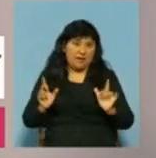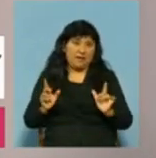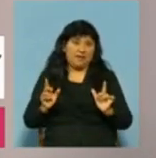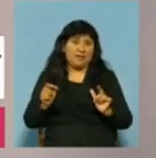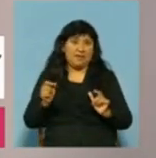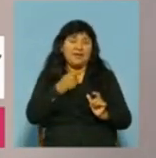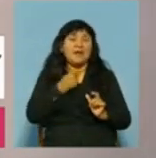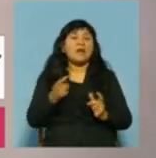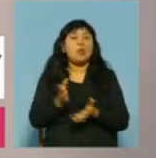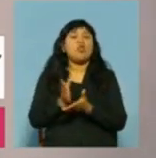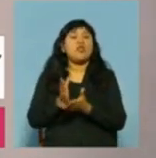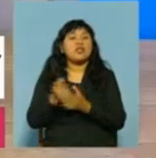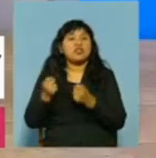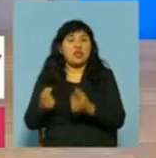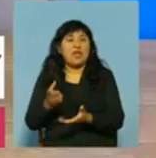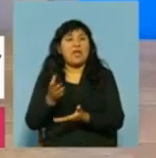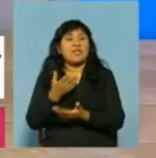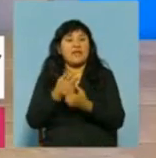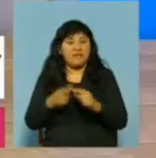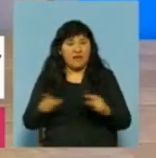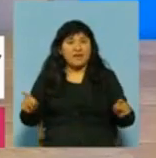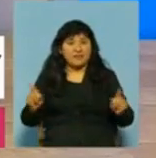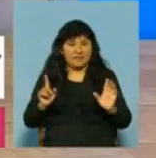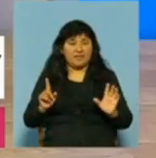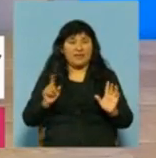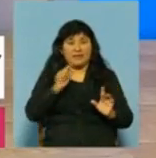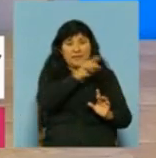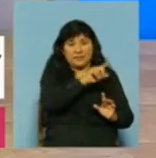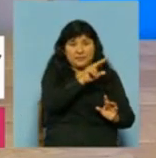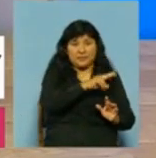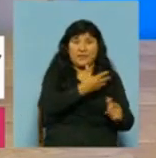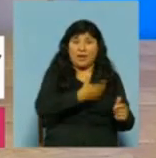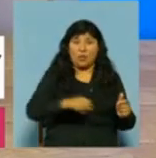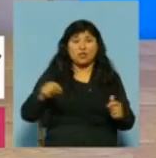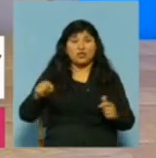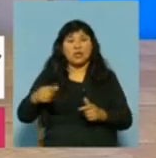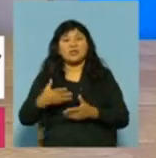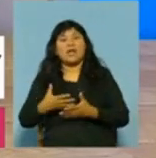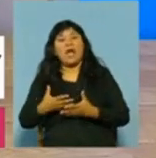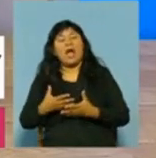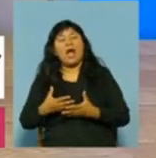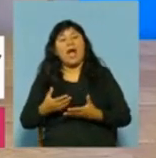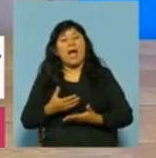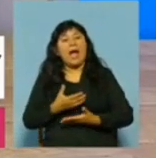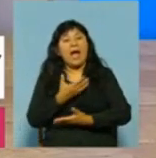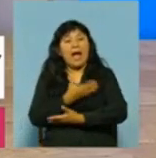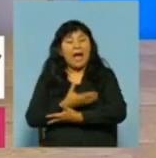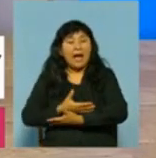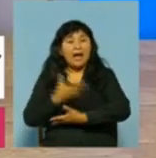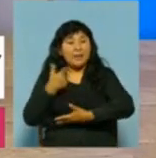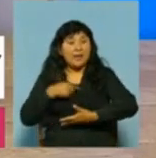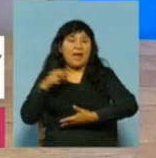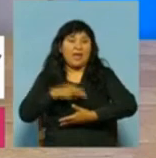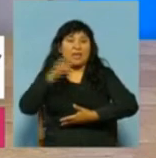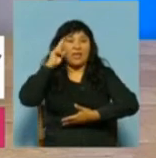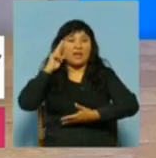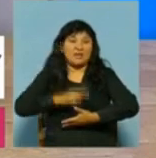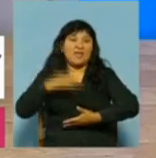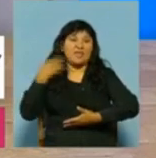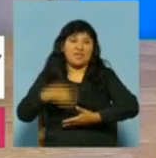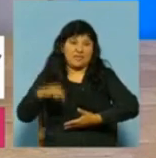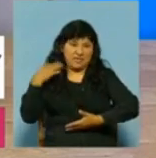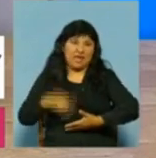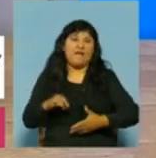derechos a ninguna argentina y una de las diferencias con los otros candidatos el tema del aborto somos los únicos que sostenemos una propuesta hacia el este